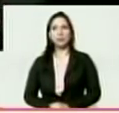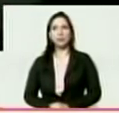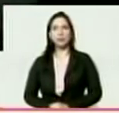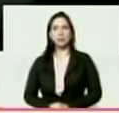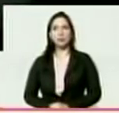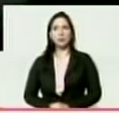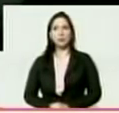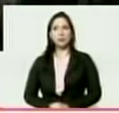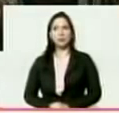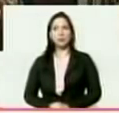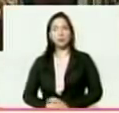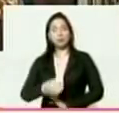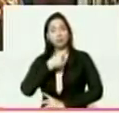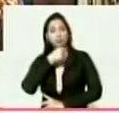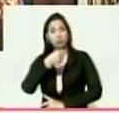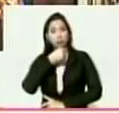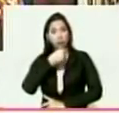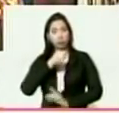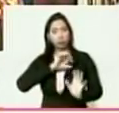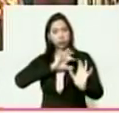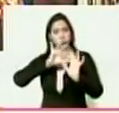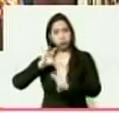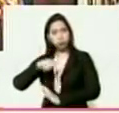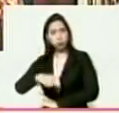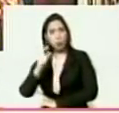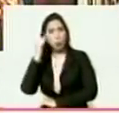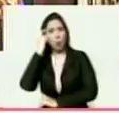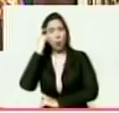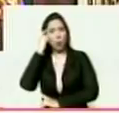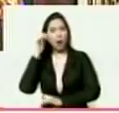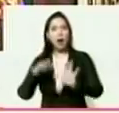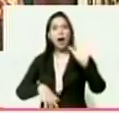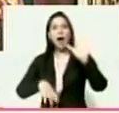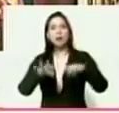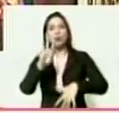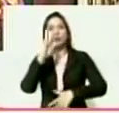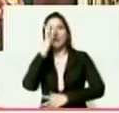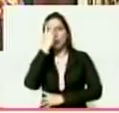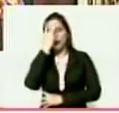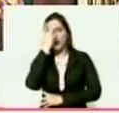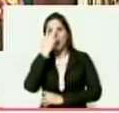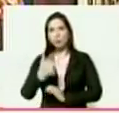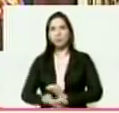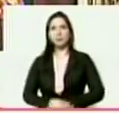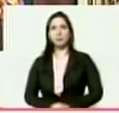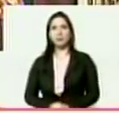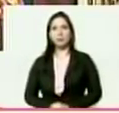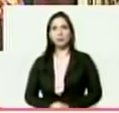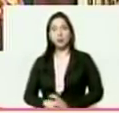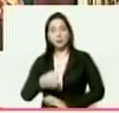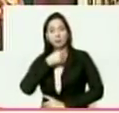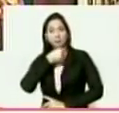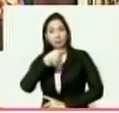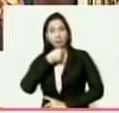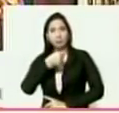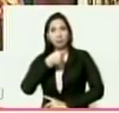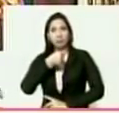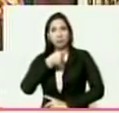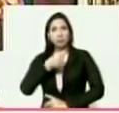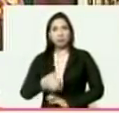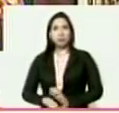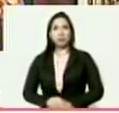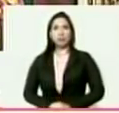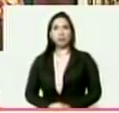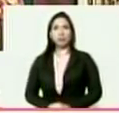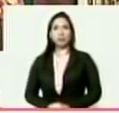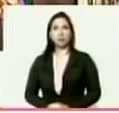A esta rueda de prensa de hoy, 14 de febrero, una rueda de prensa